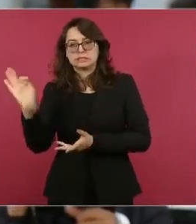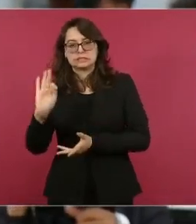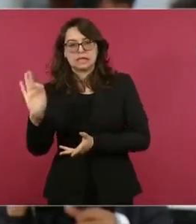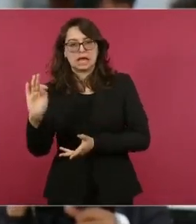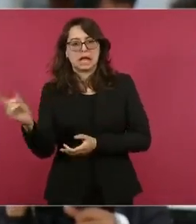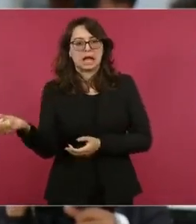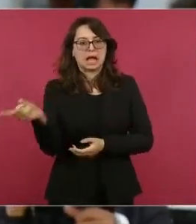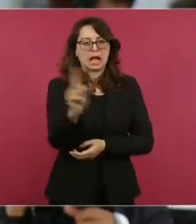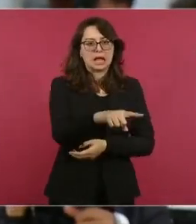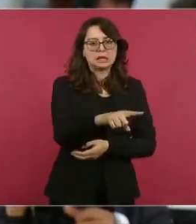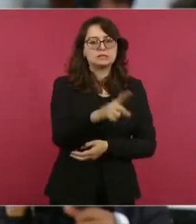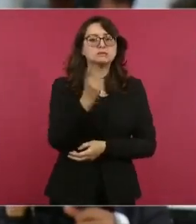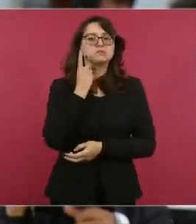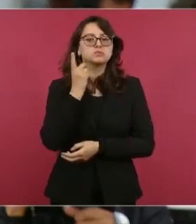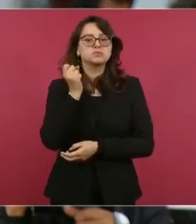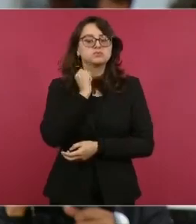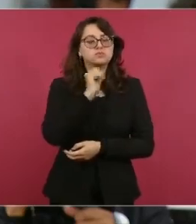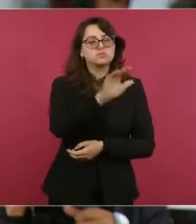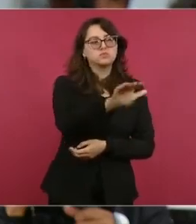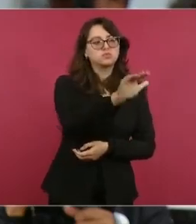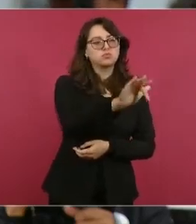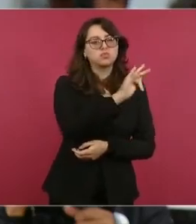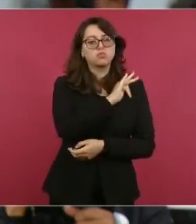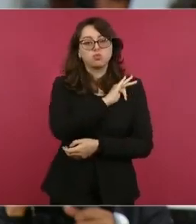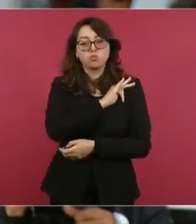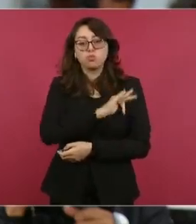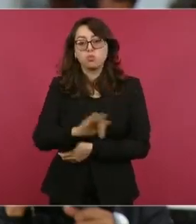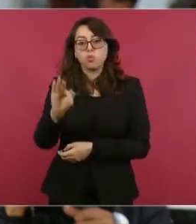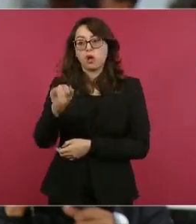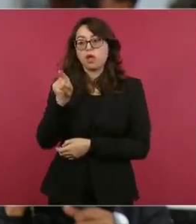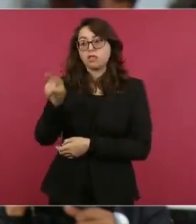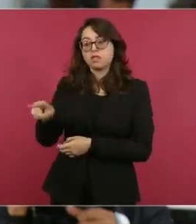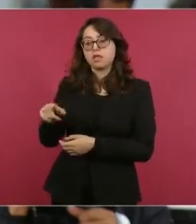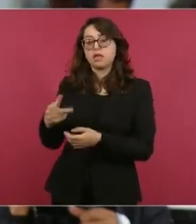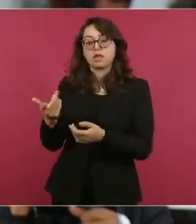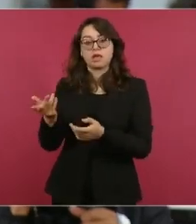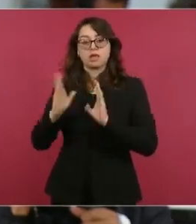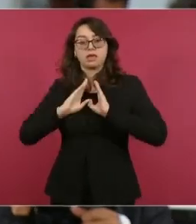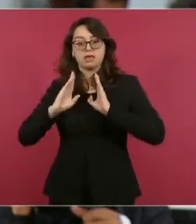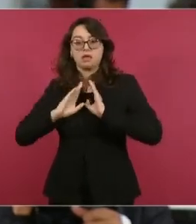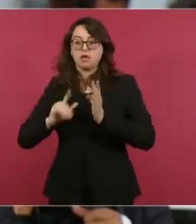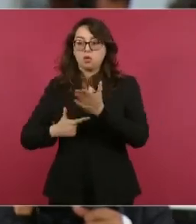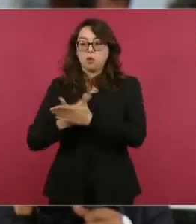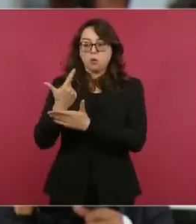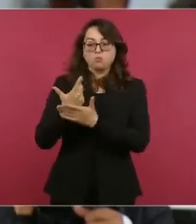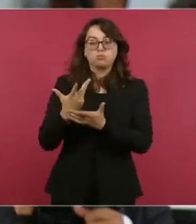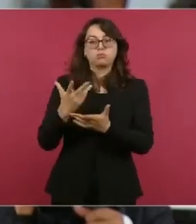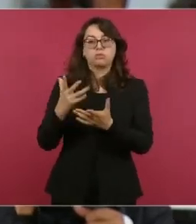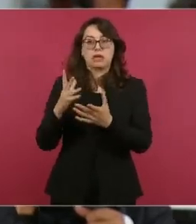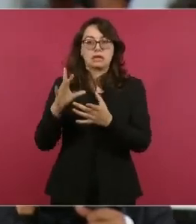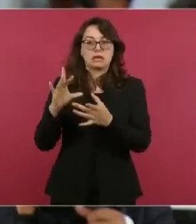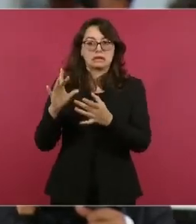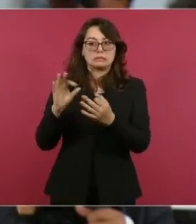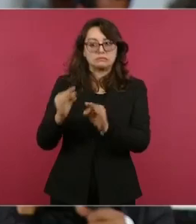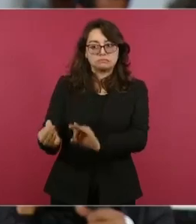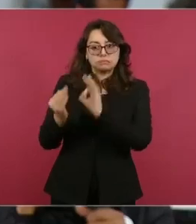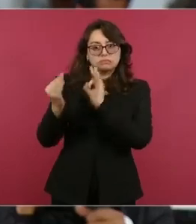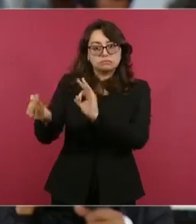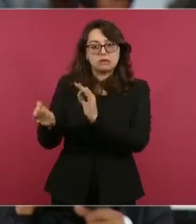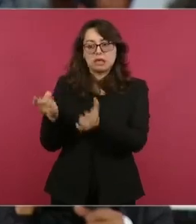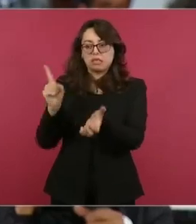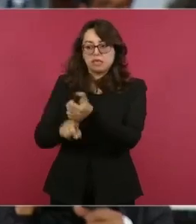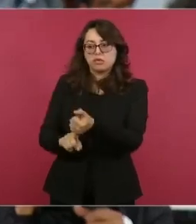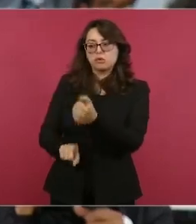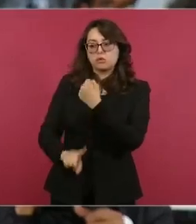Comisión Bicameral de Seguridad, que el ejército también rindiera cuentas por aquello de los claroscuros, si es que se dan al interior de las Fuerzas Armadas,